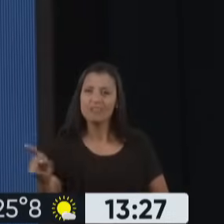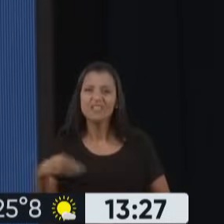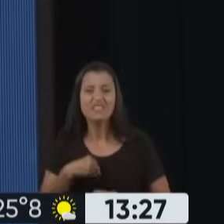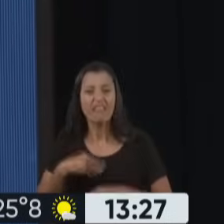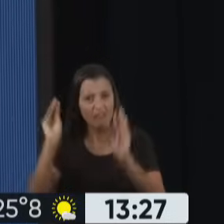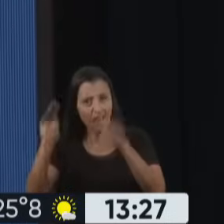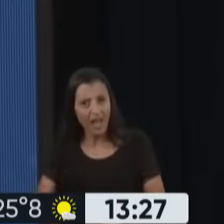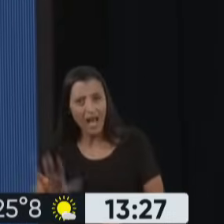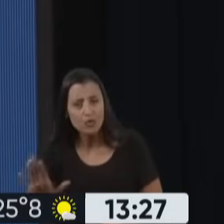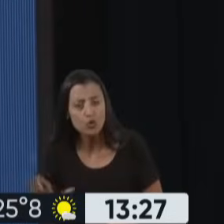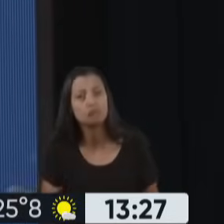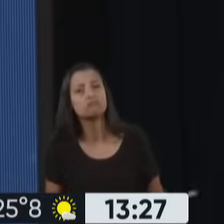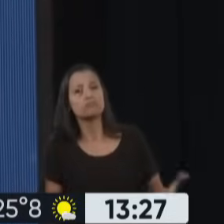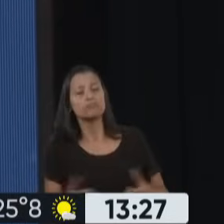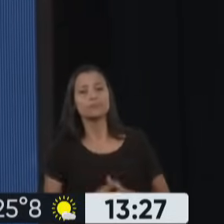Entonces,